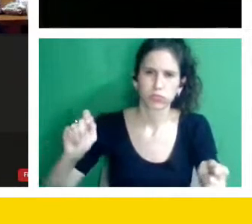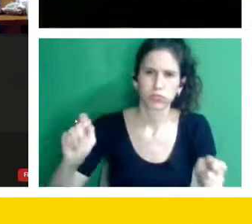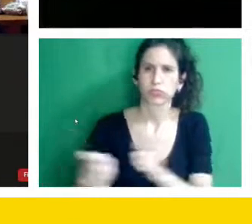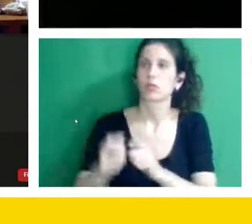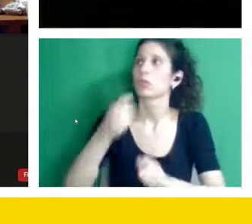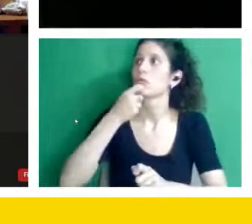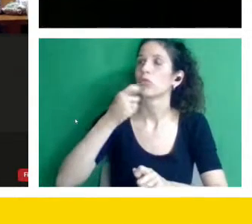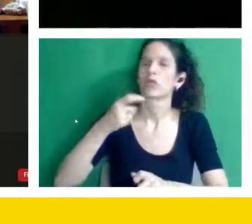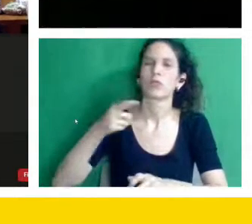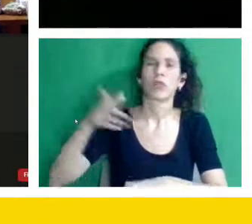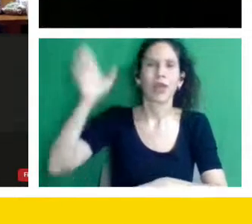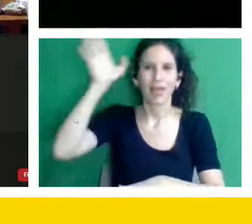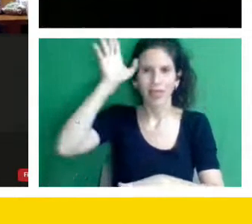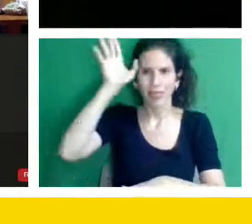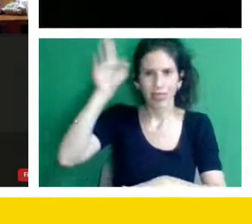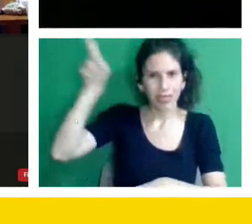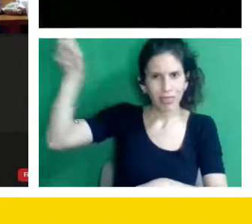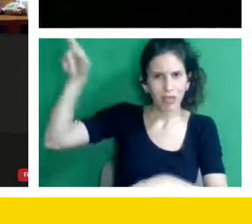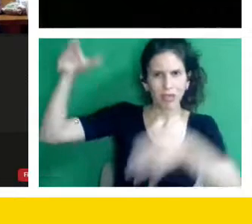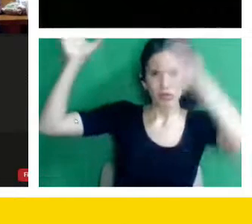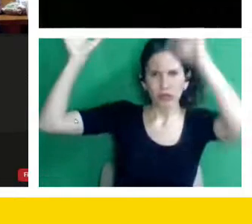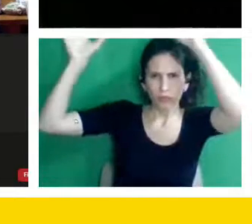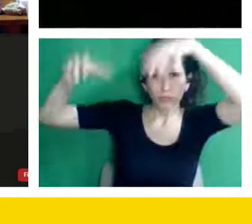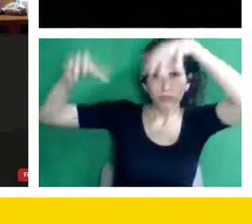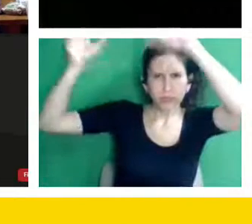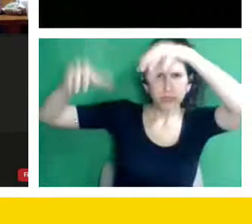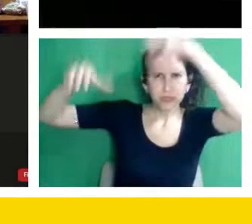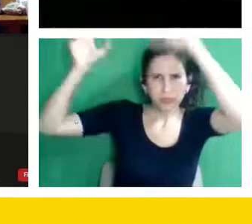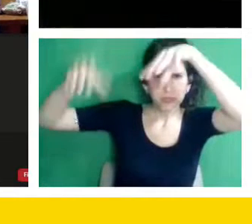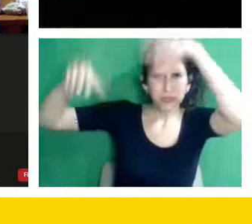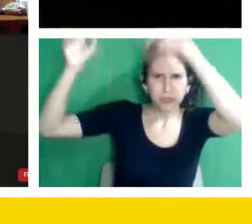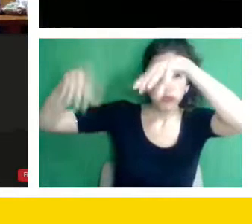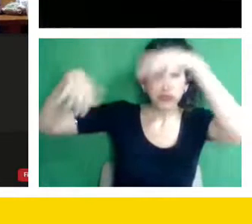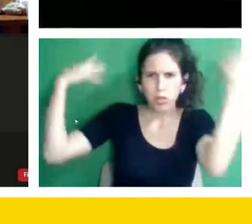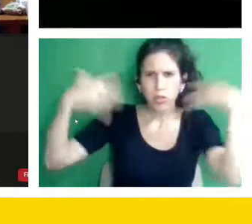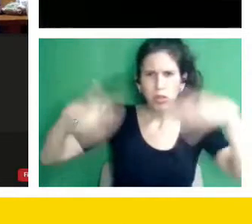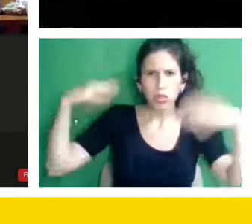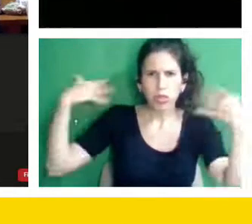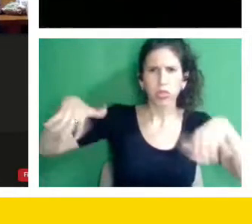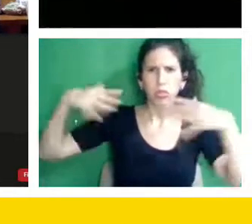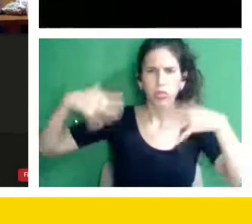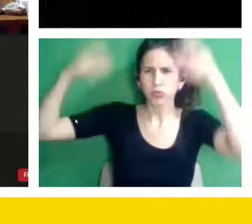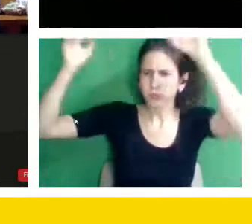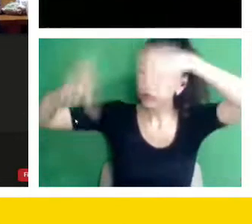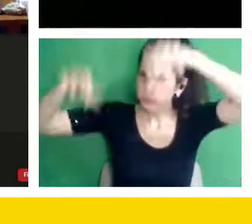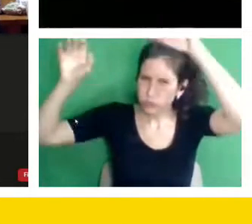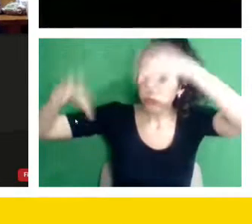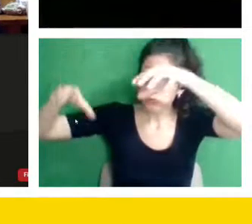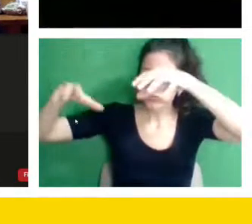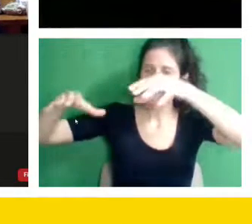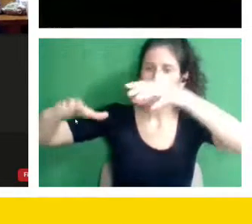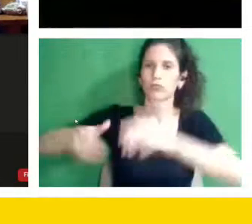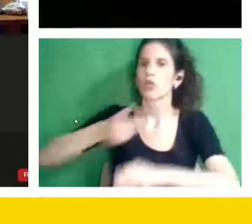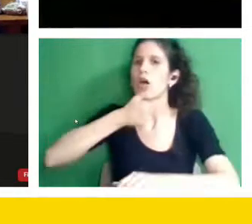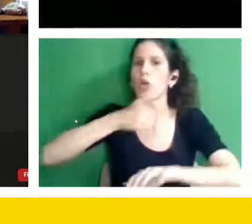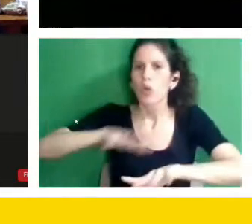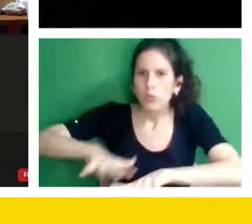milímetros. Eso, ninguna ciudad aguanta ese margen, y por lo tanto, dentro de la preocupación nuestra,